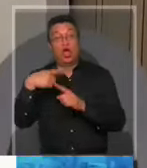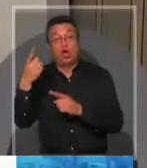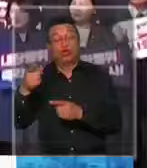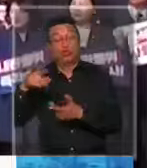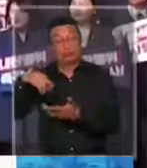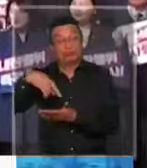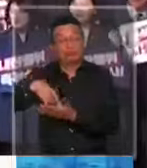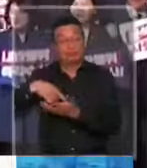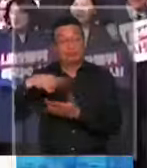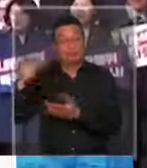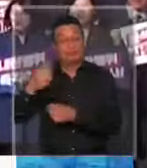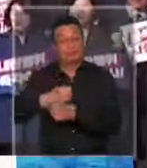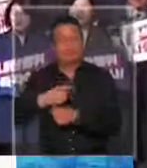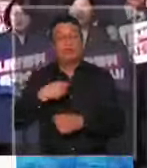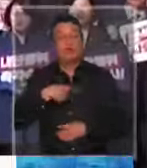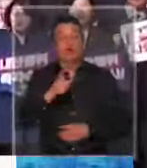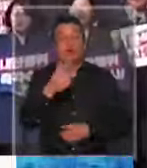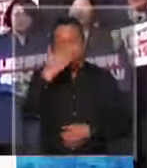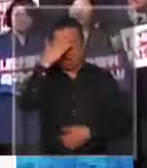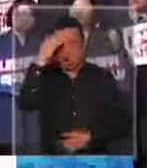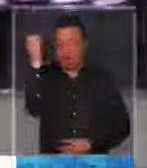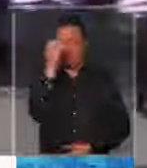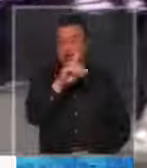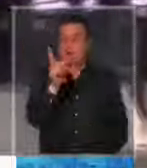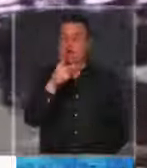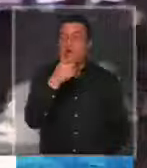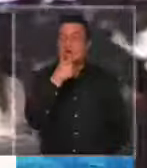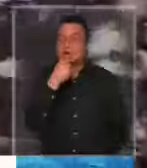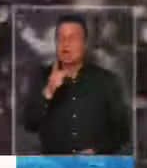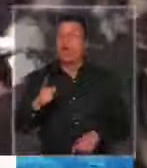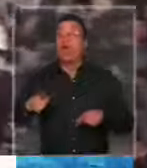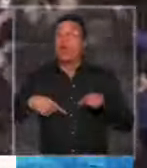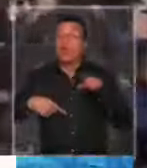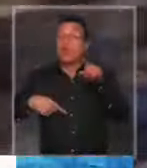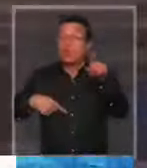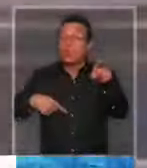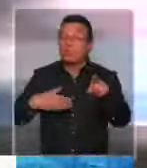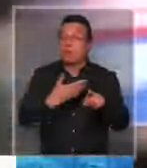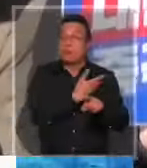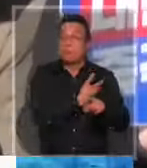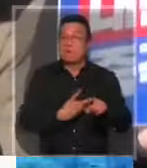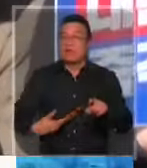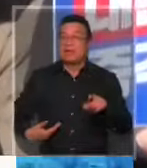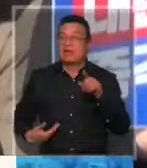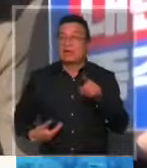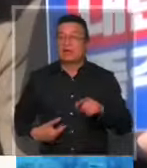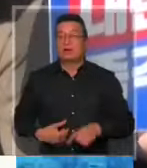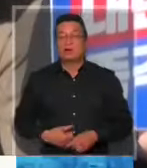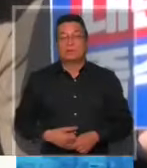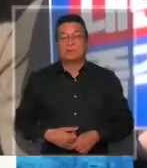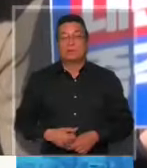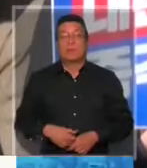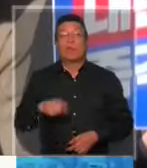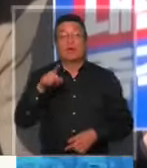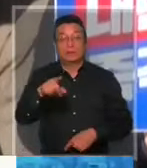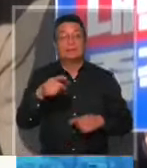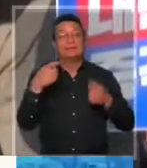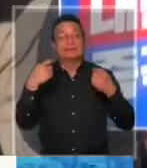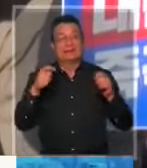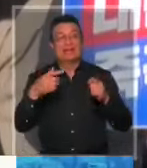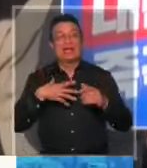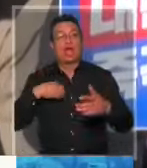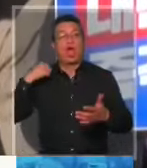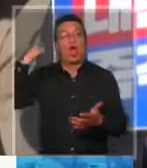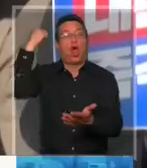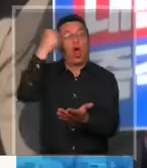no quieren dejar pasar la página y apuntan sus dardos contra el mandatario. Yoon Suk-yeol intentó un golpe de Estado.